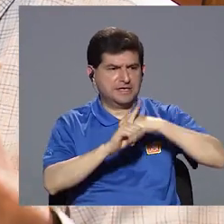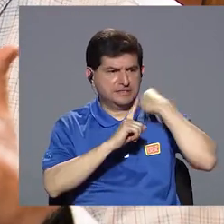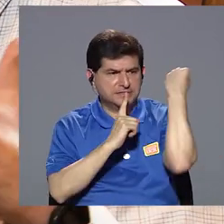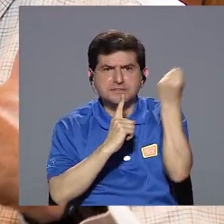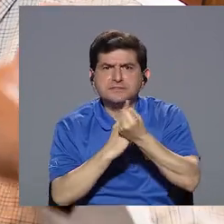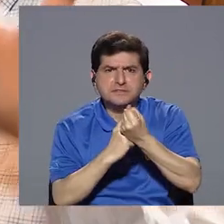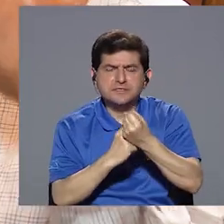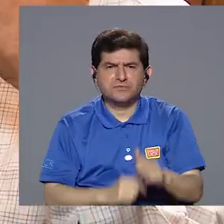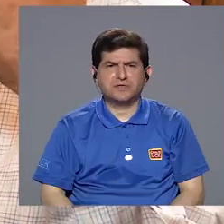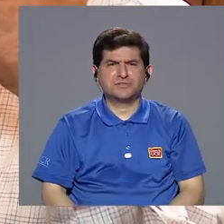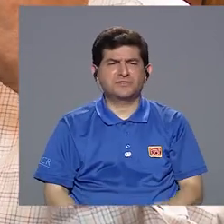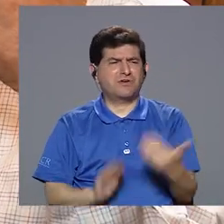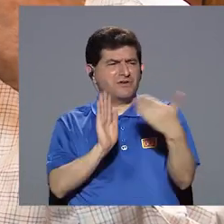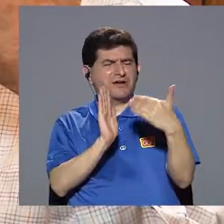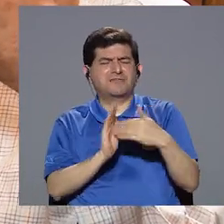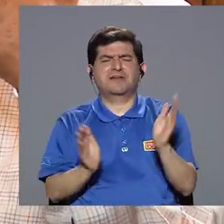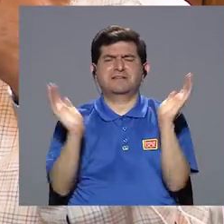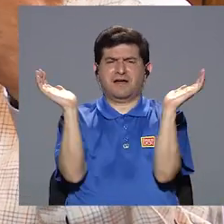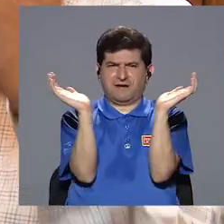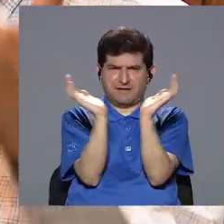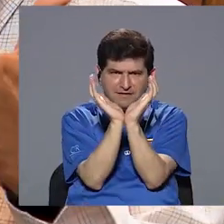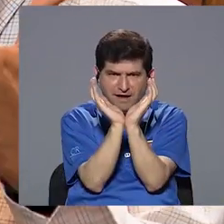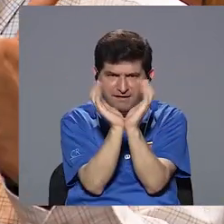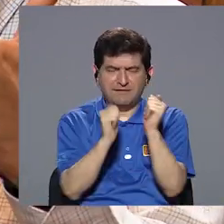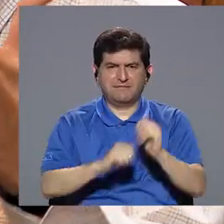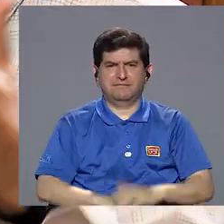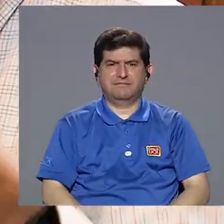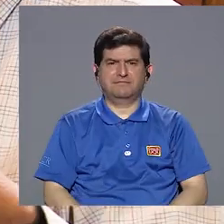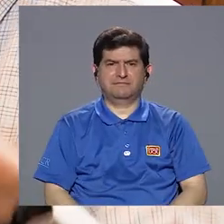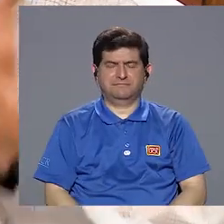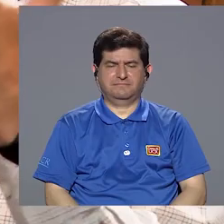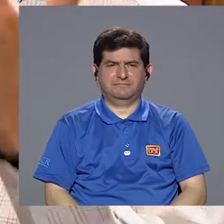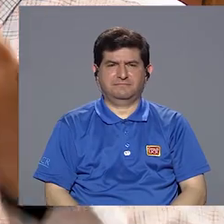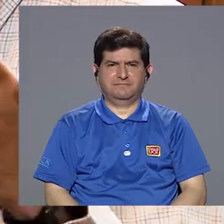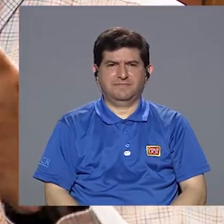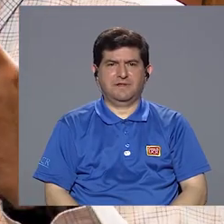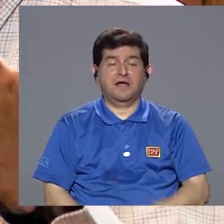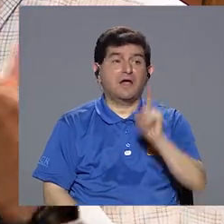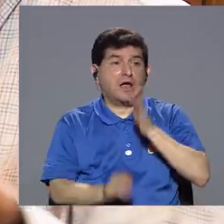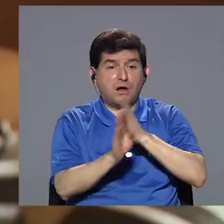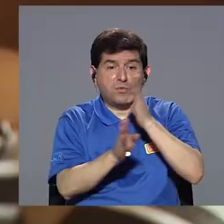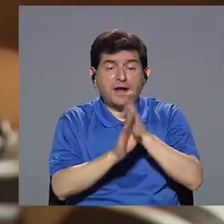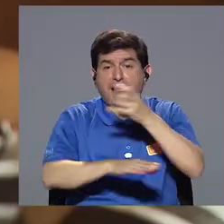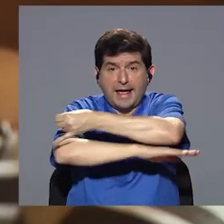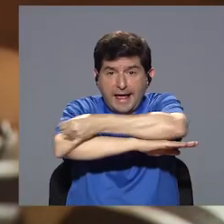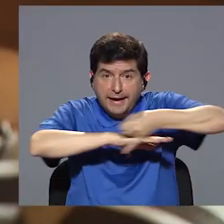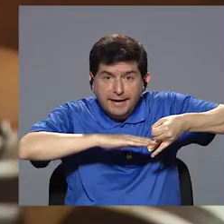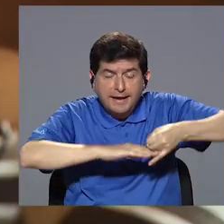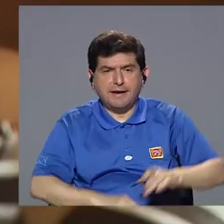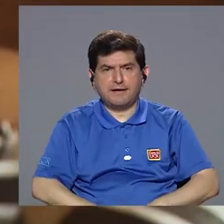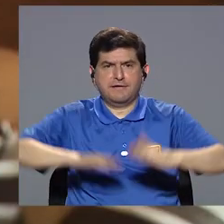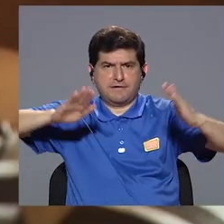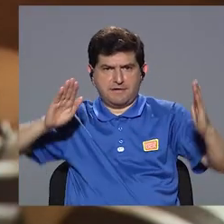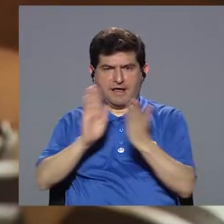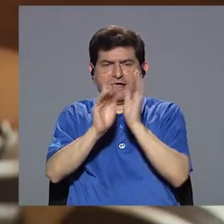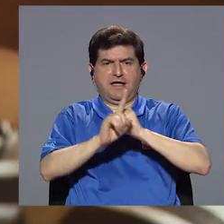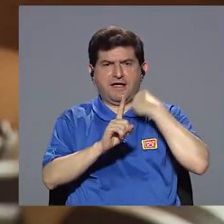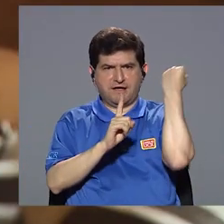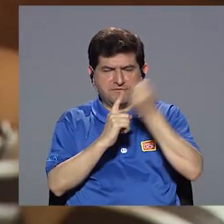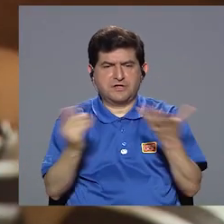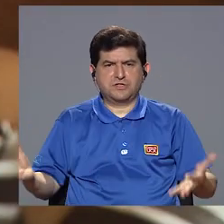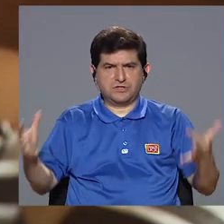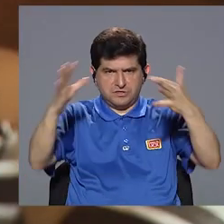costa rica- las situaciones que sufre la caja costarricense de seguro social etcétera en una carrera de ingeniería que se